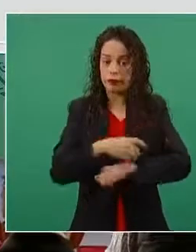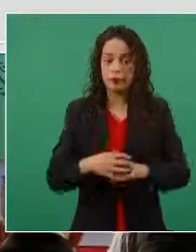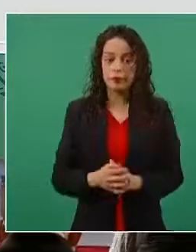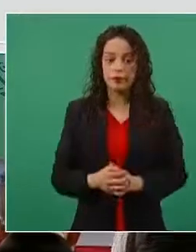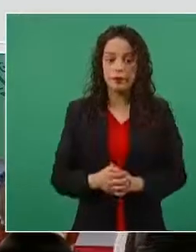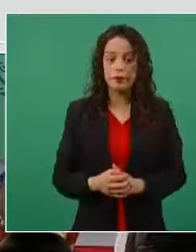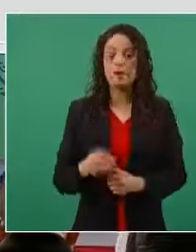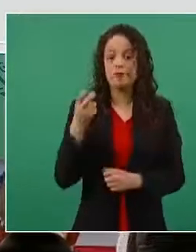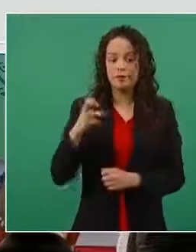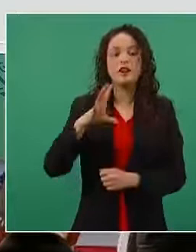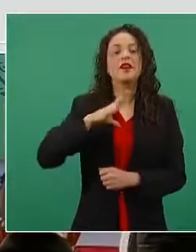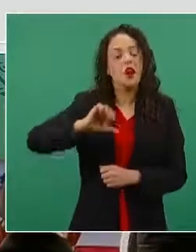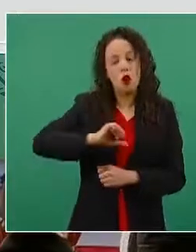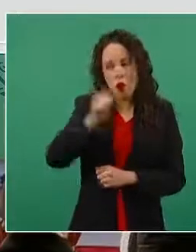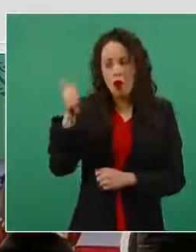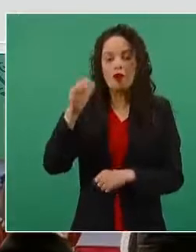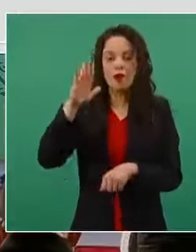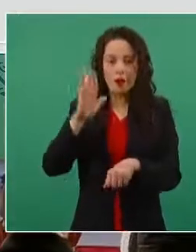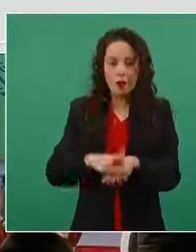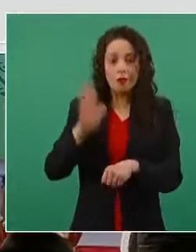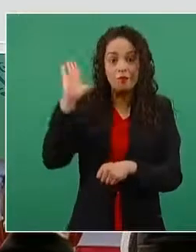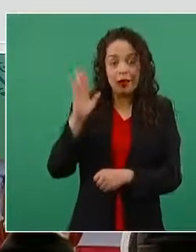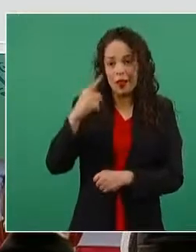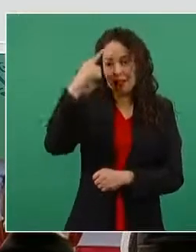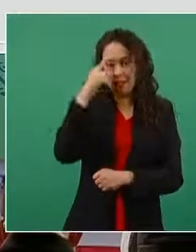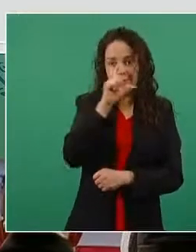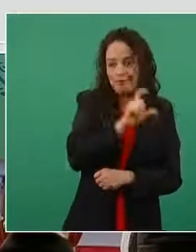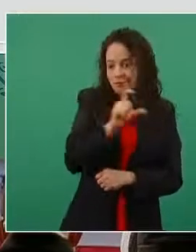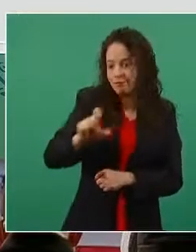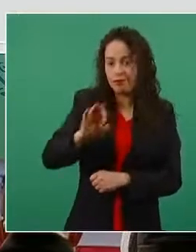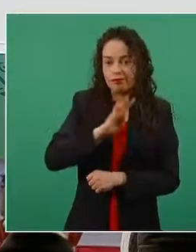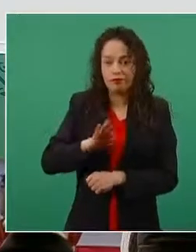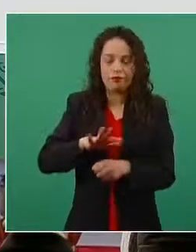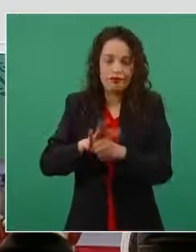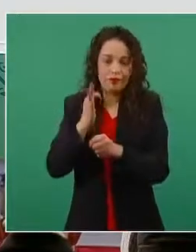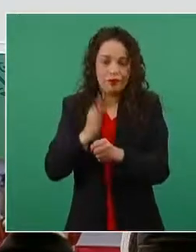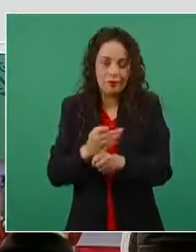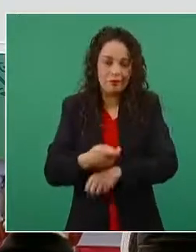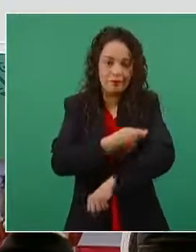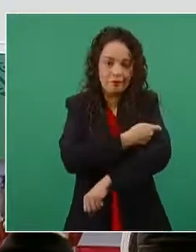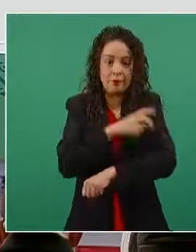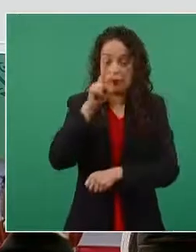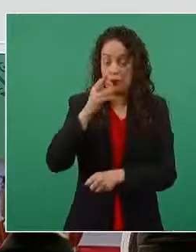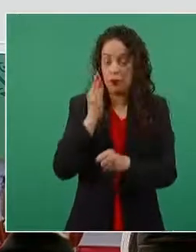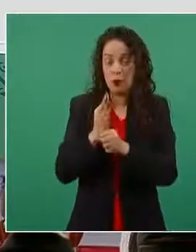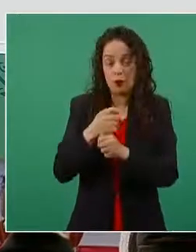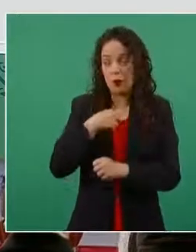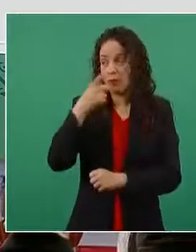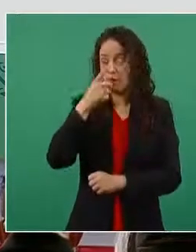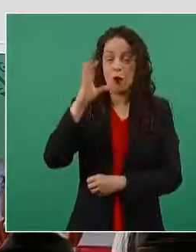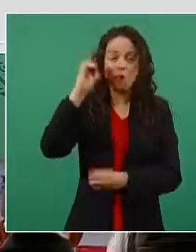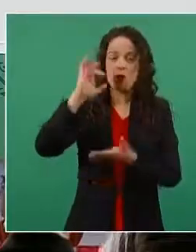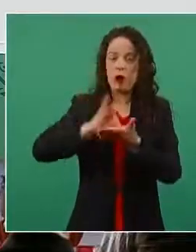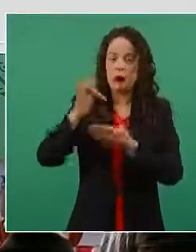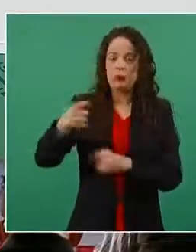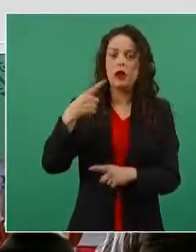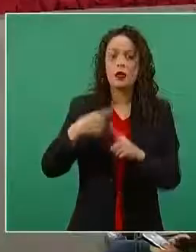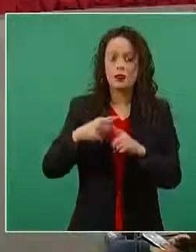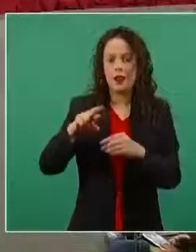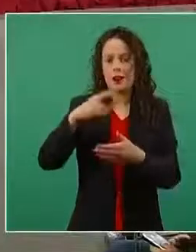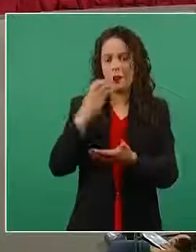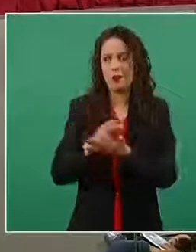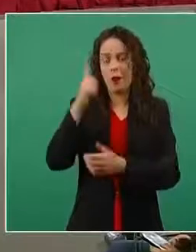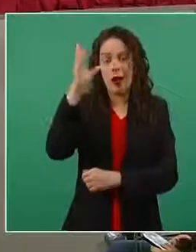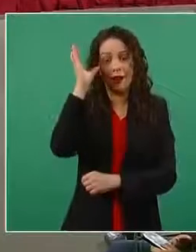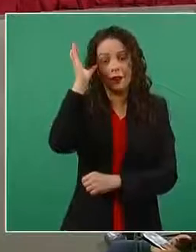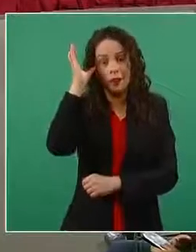otra opción. Quiero aquí, para terminar, agradecer a la República Popular China el apoyo que nos han dado. Hasta